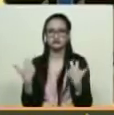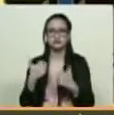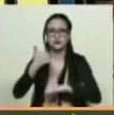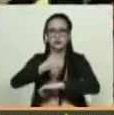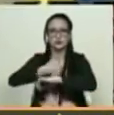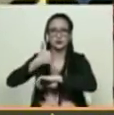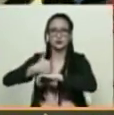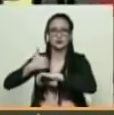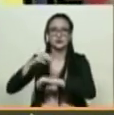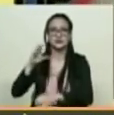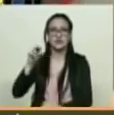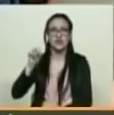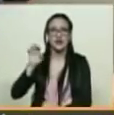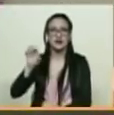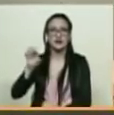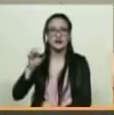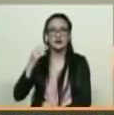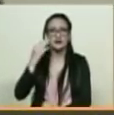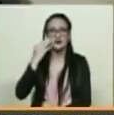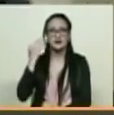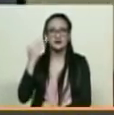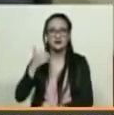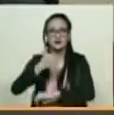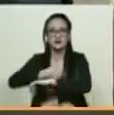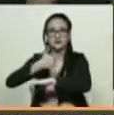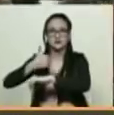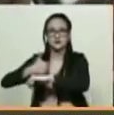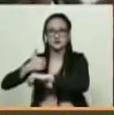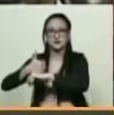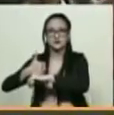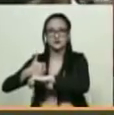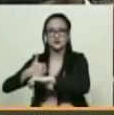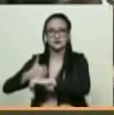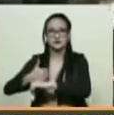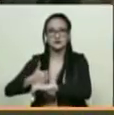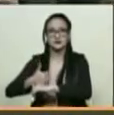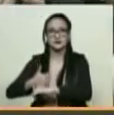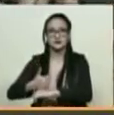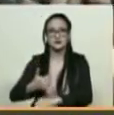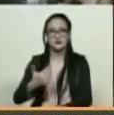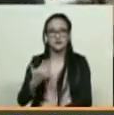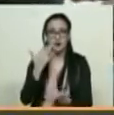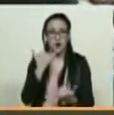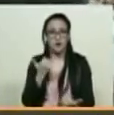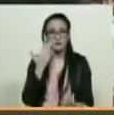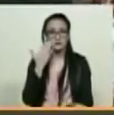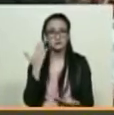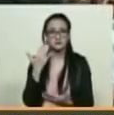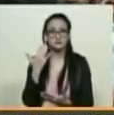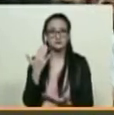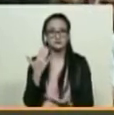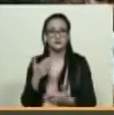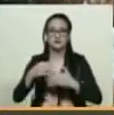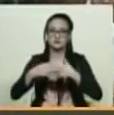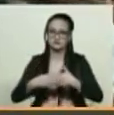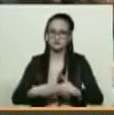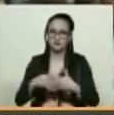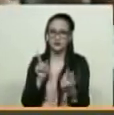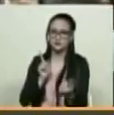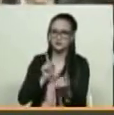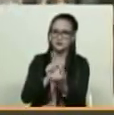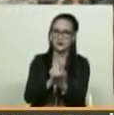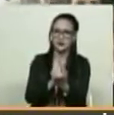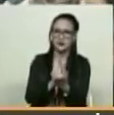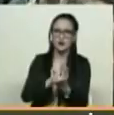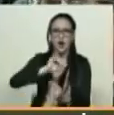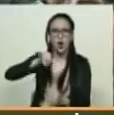del Consejo Nacional Electoral, las autoridades electorales. Pueden apreciar entonces el gesto de acercamiento de